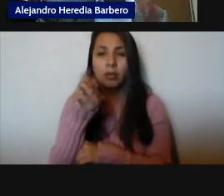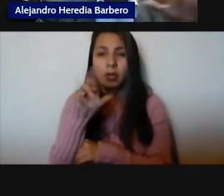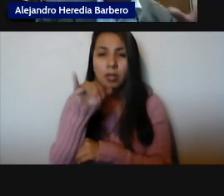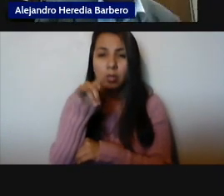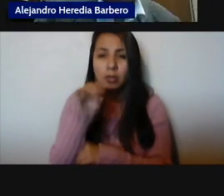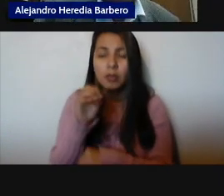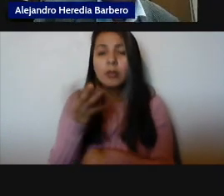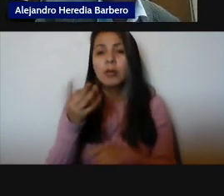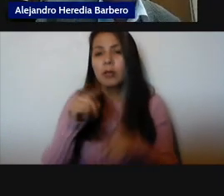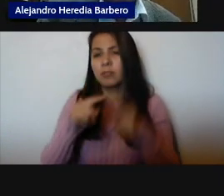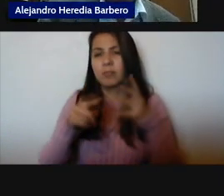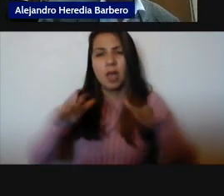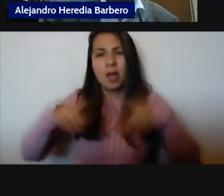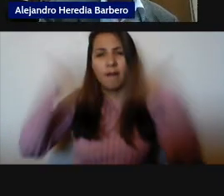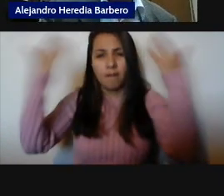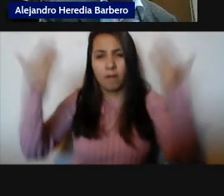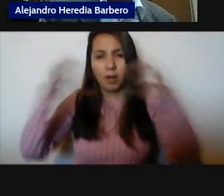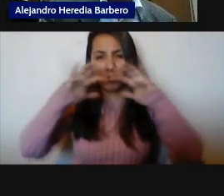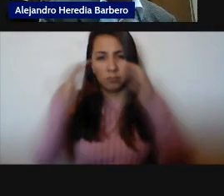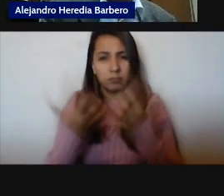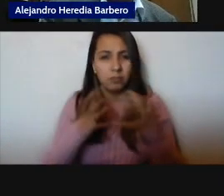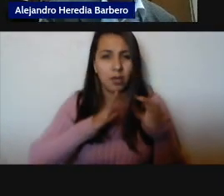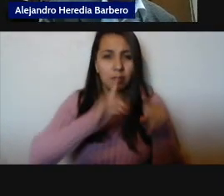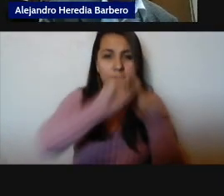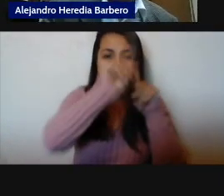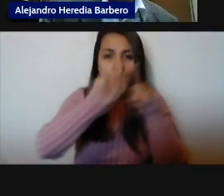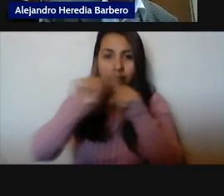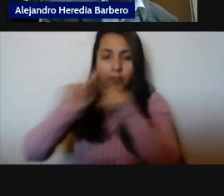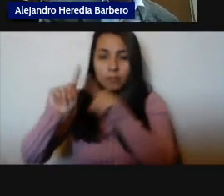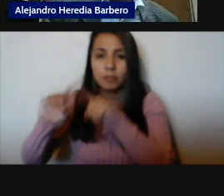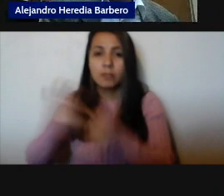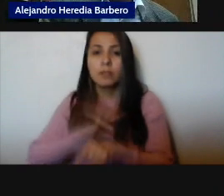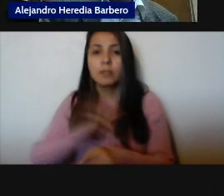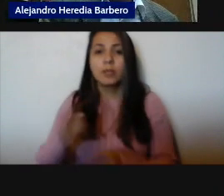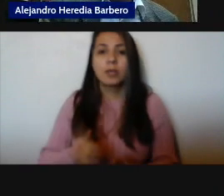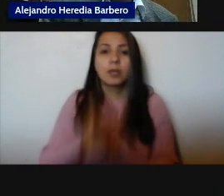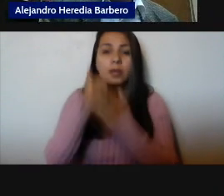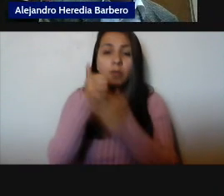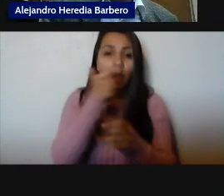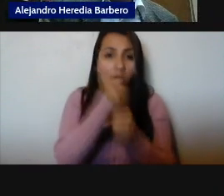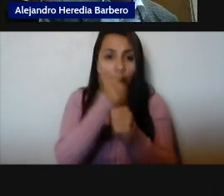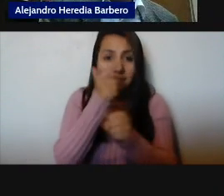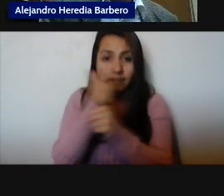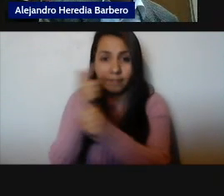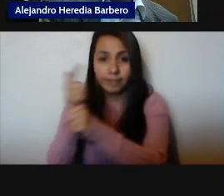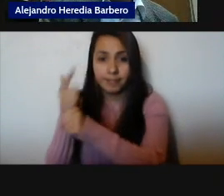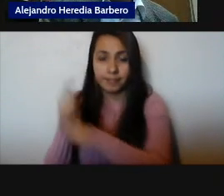en otros sistemas fuera de nuestro planeta, ¿no?